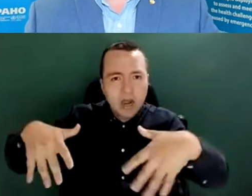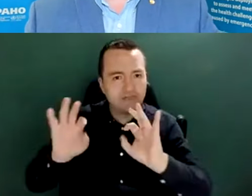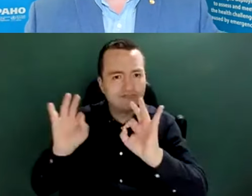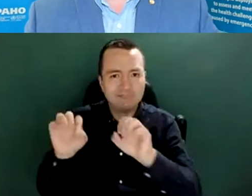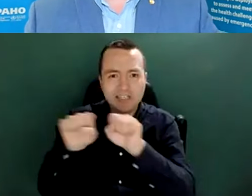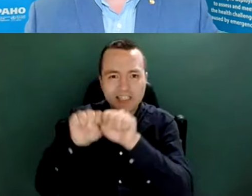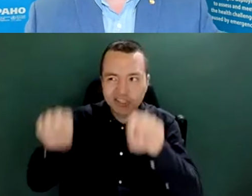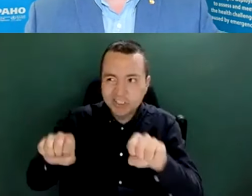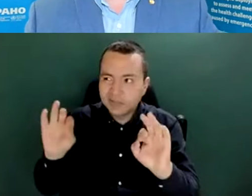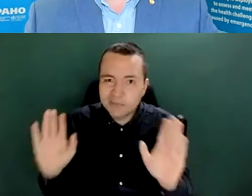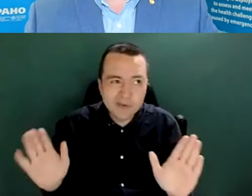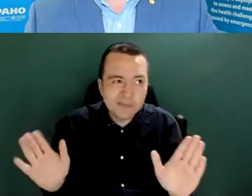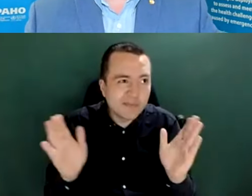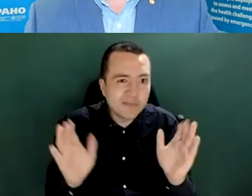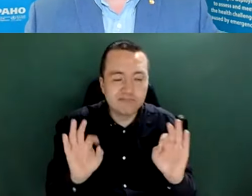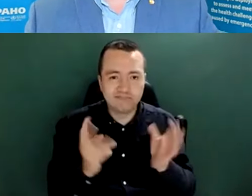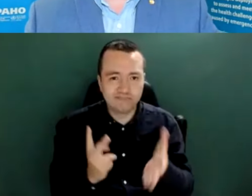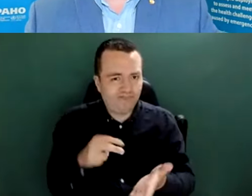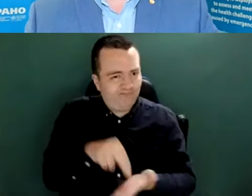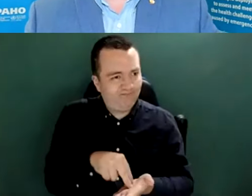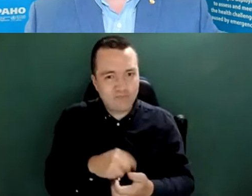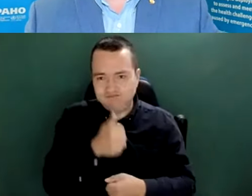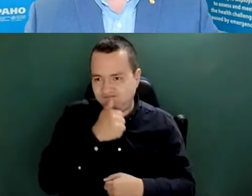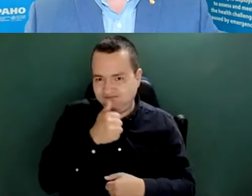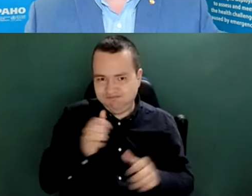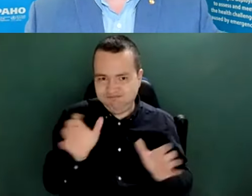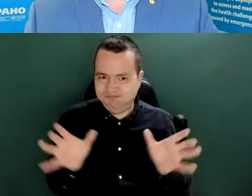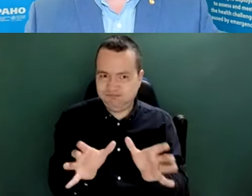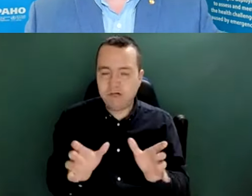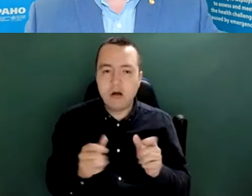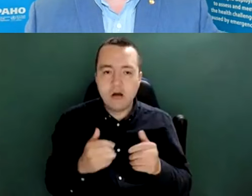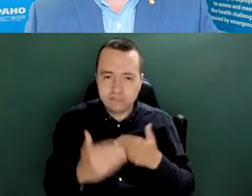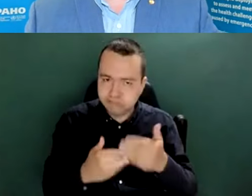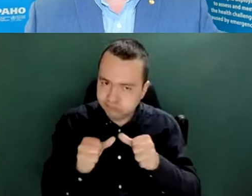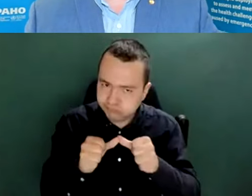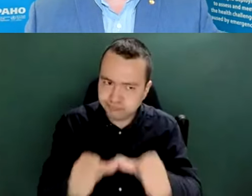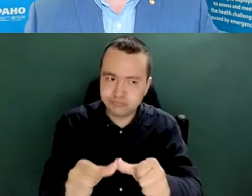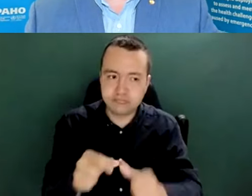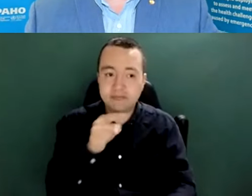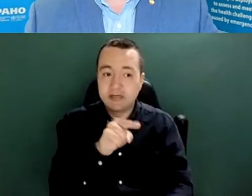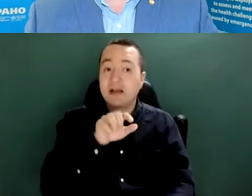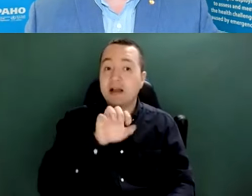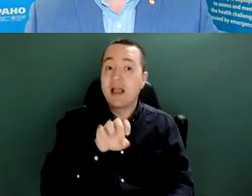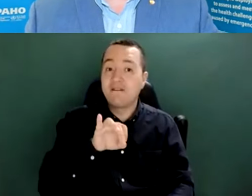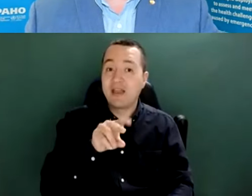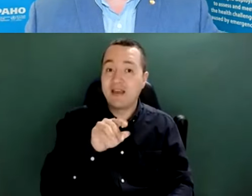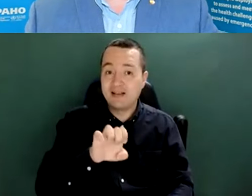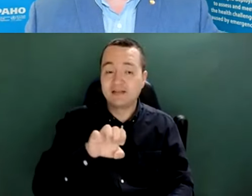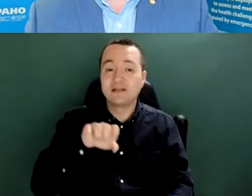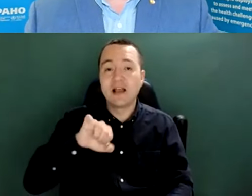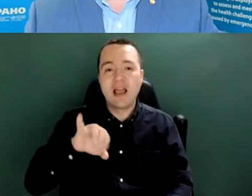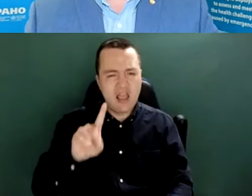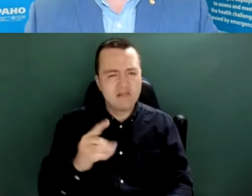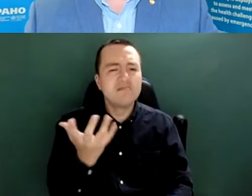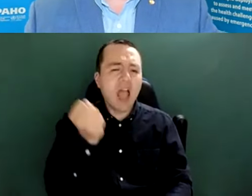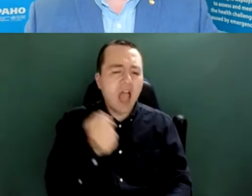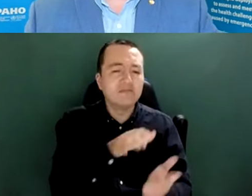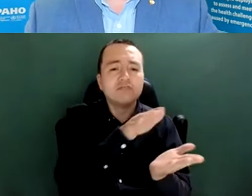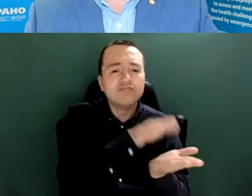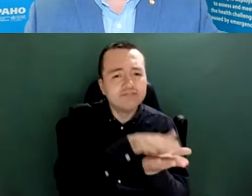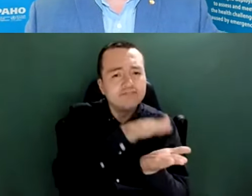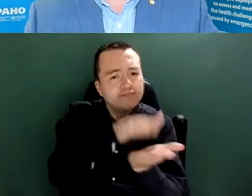Aid tiene colecciones especiales, las llamamos colecciones de evidencia en diferentes temas, y hemos